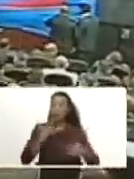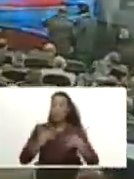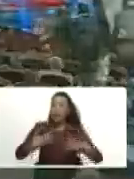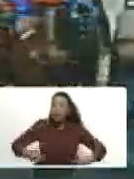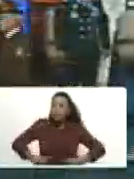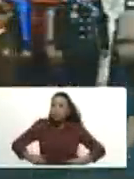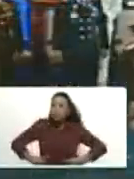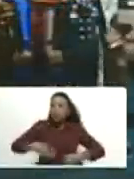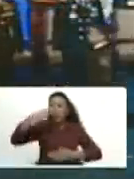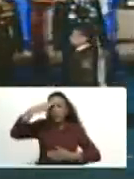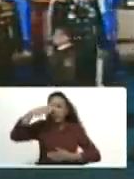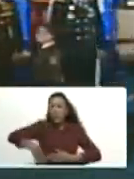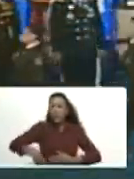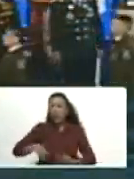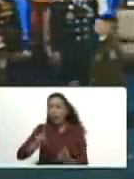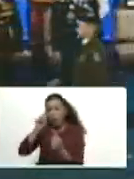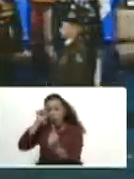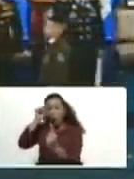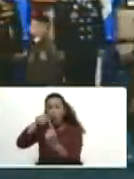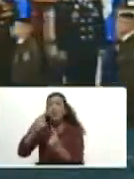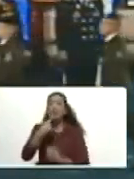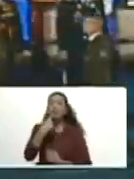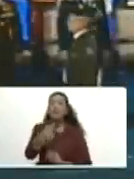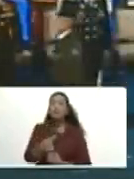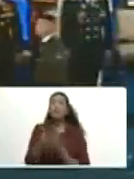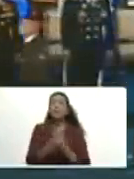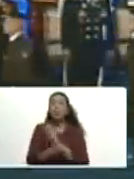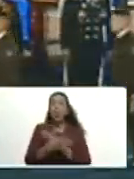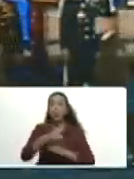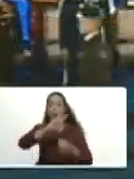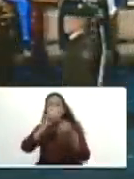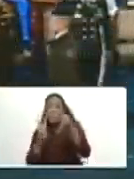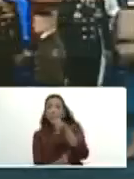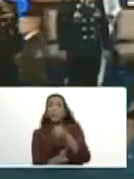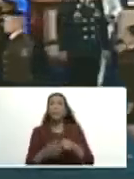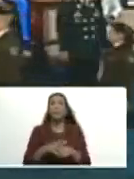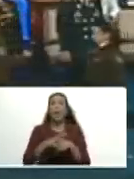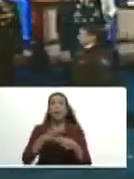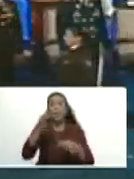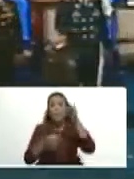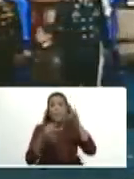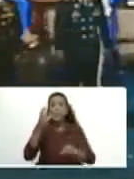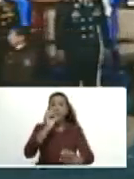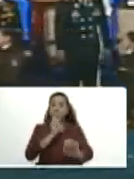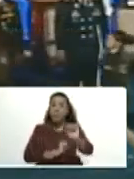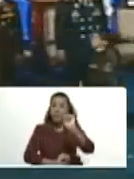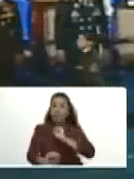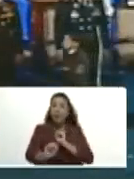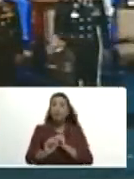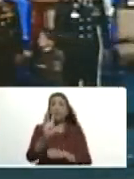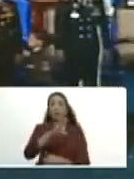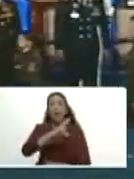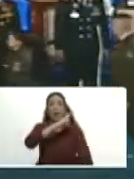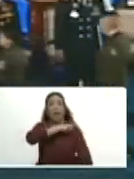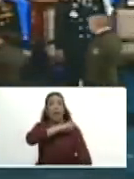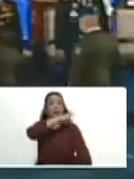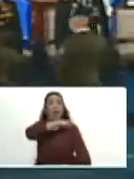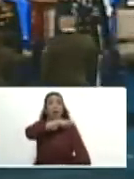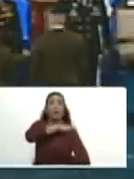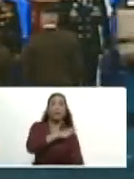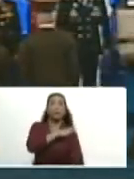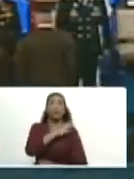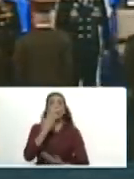de nuestra Fuerza Armada Nacional Bolivariana, lo decía el vicepresidente sectorial y ministro de Defensa, general en jefe